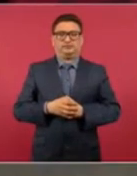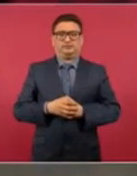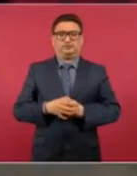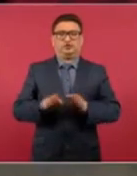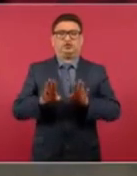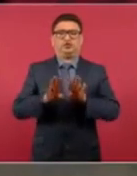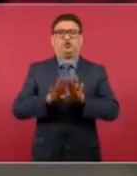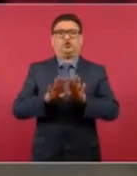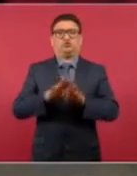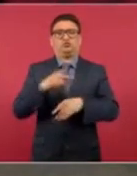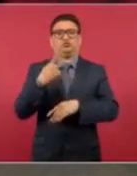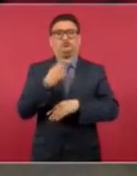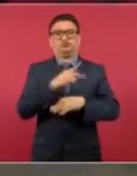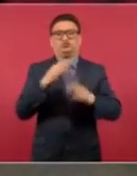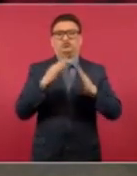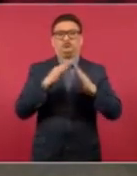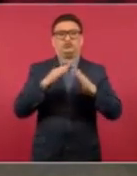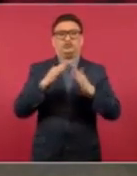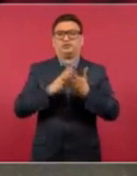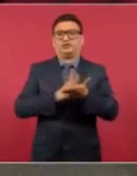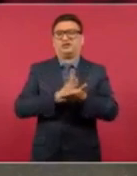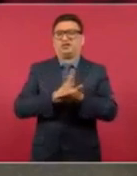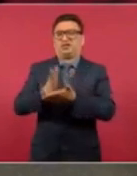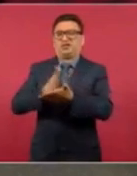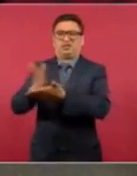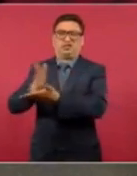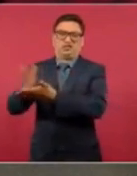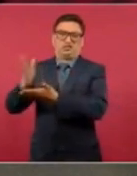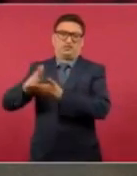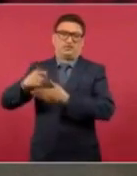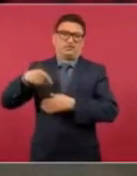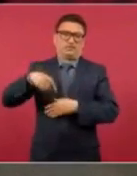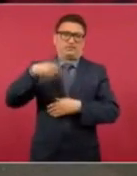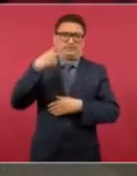fuese su casa. Se metieron hasta la cocina.